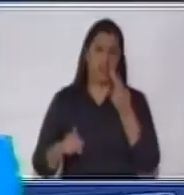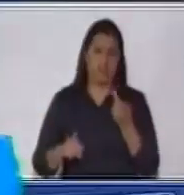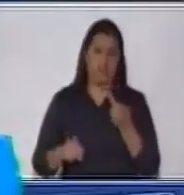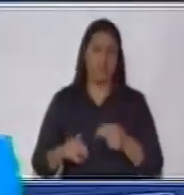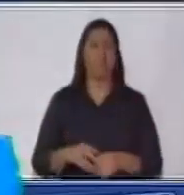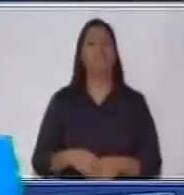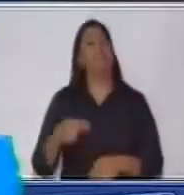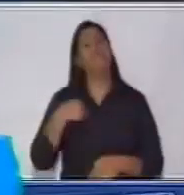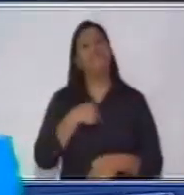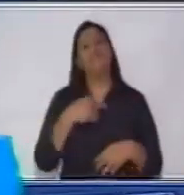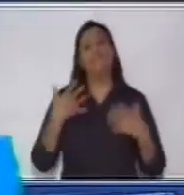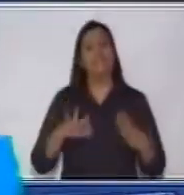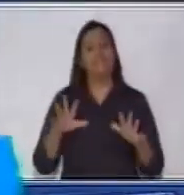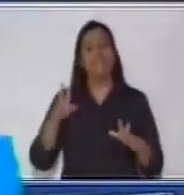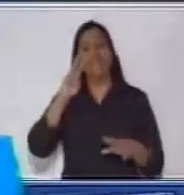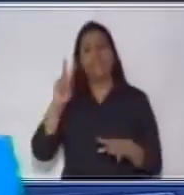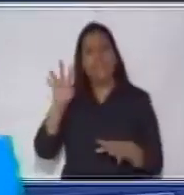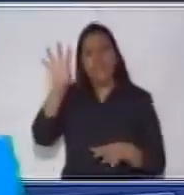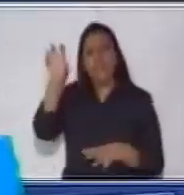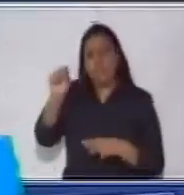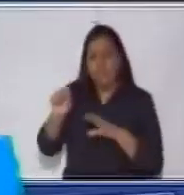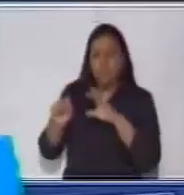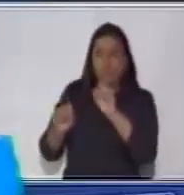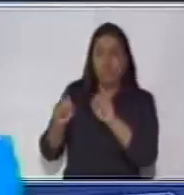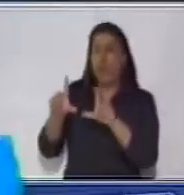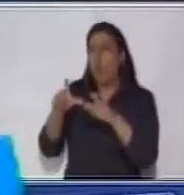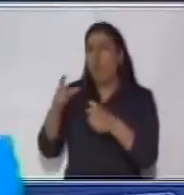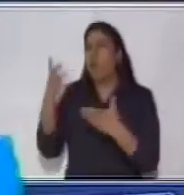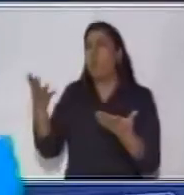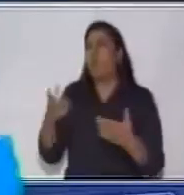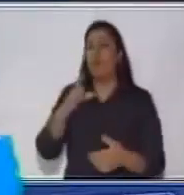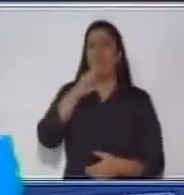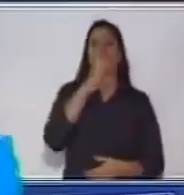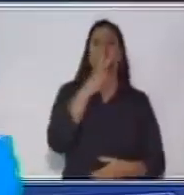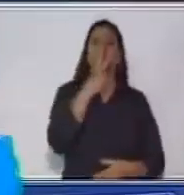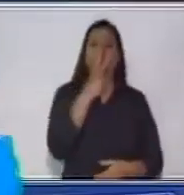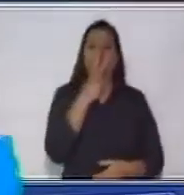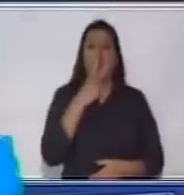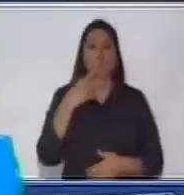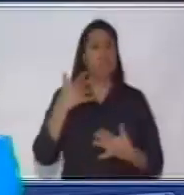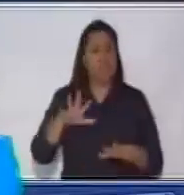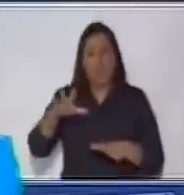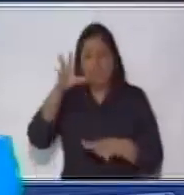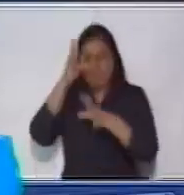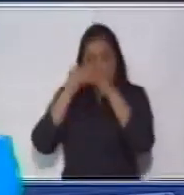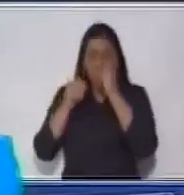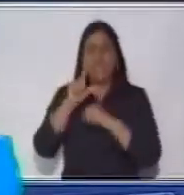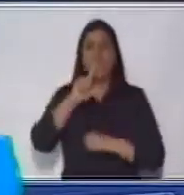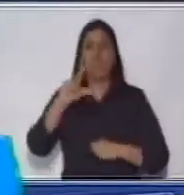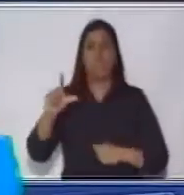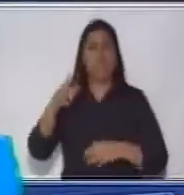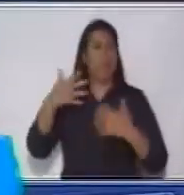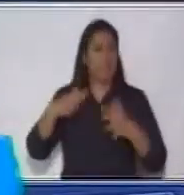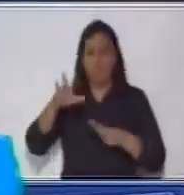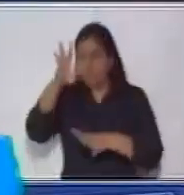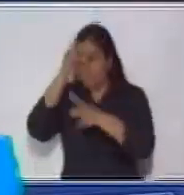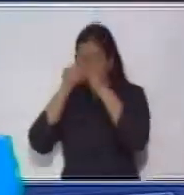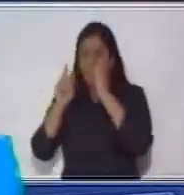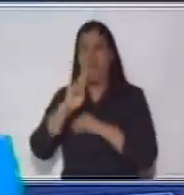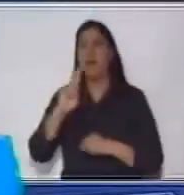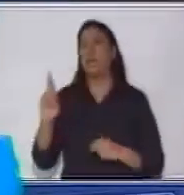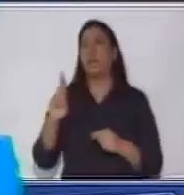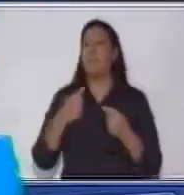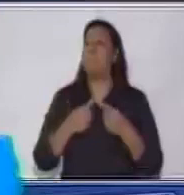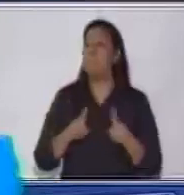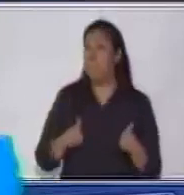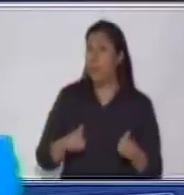pueden combinar la ch, el fonema ch, el fonema y y el fonema r, con doble R. Pero también